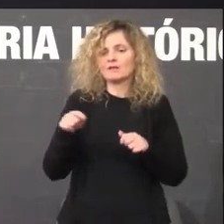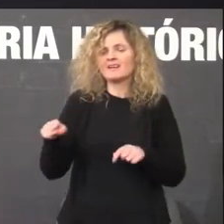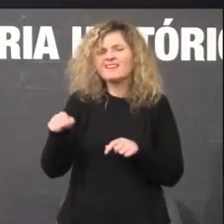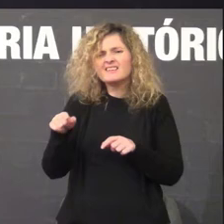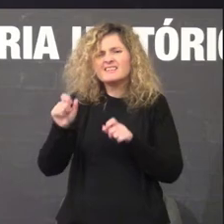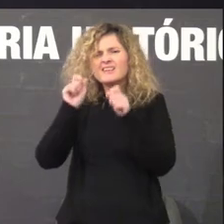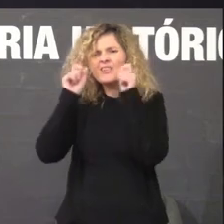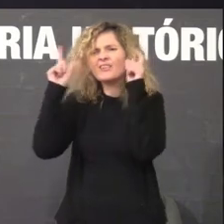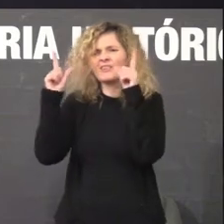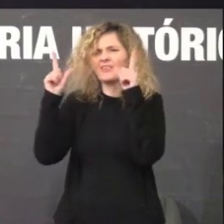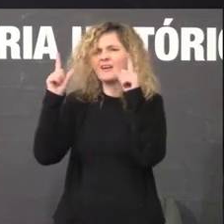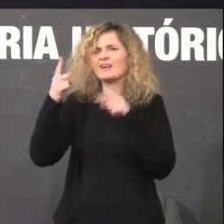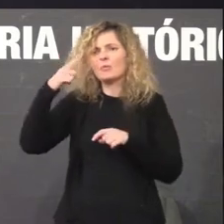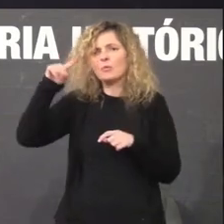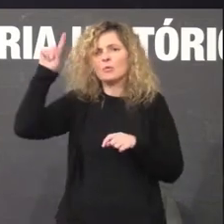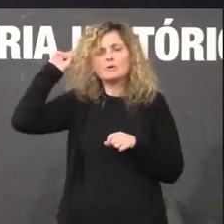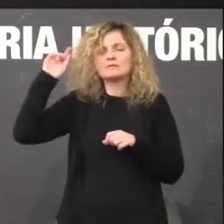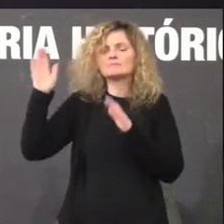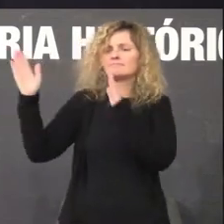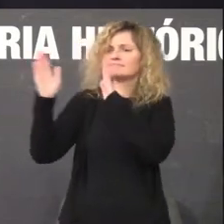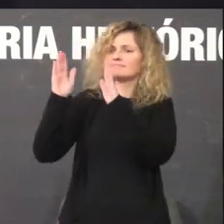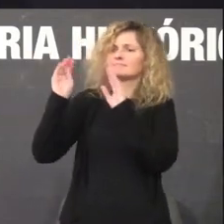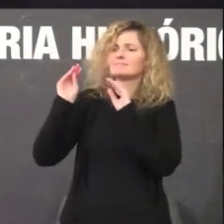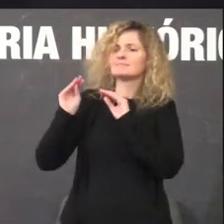descubre, por lo tanto, en ese momento,